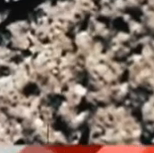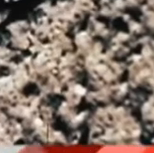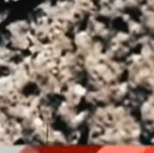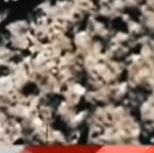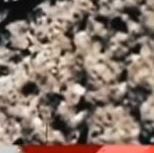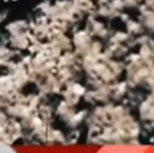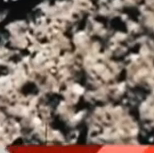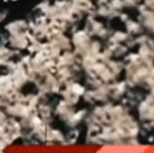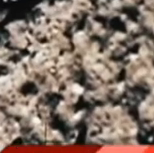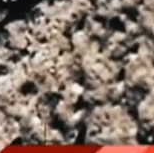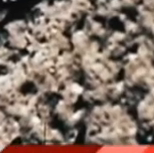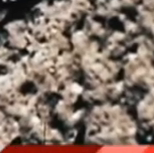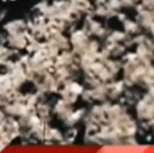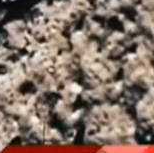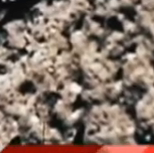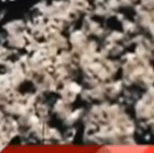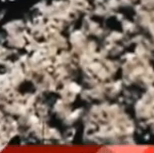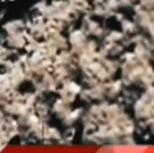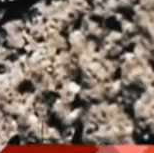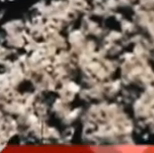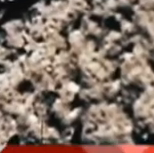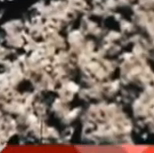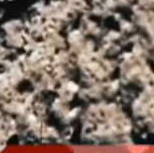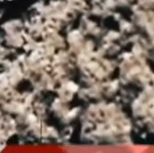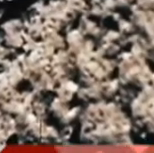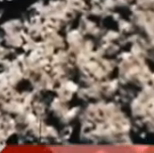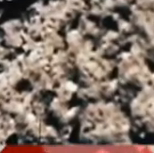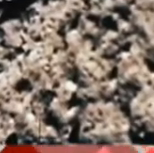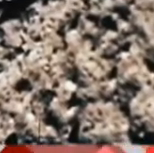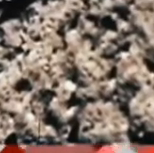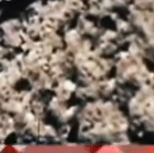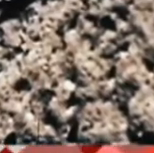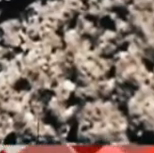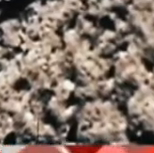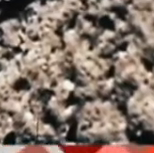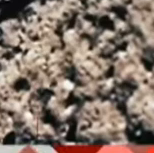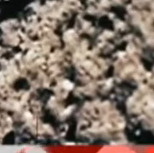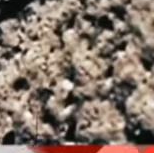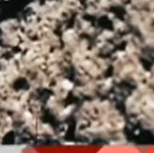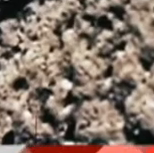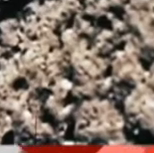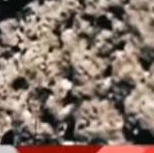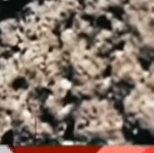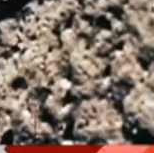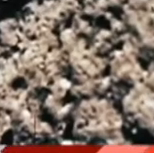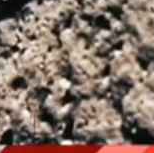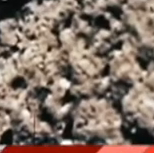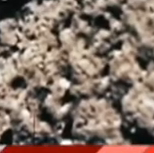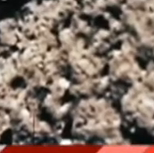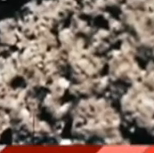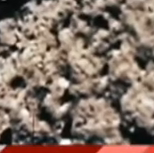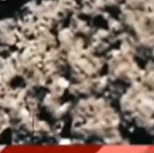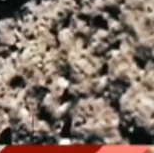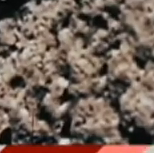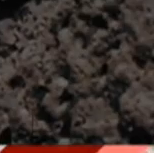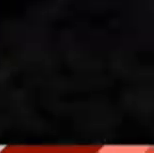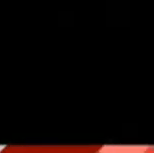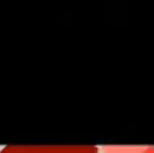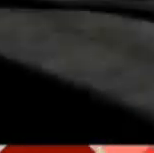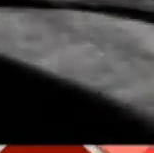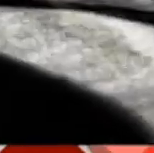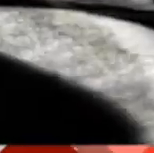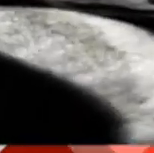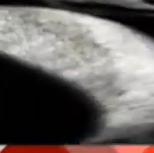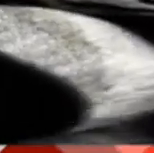causado sorpresa es sobre una estación espacial que estará orbitando la Luna y que será realidad